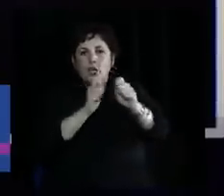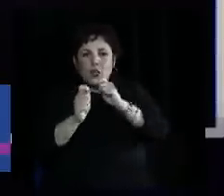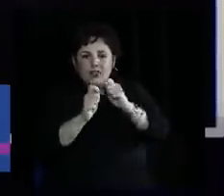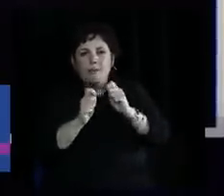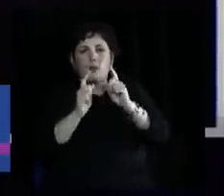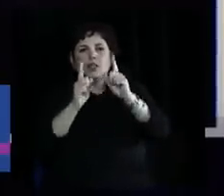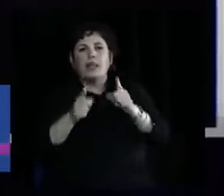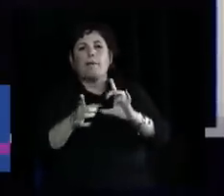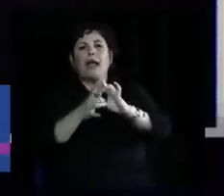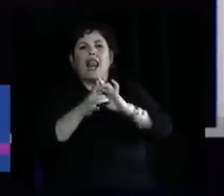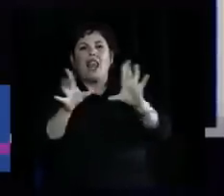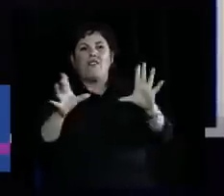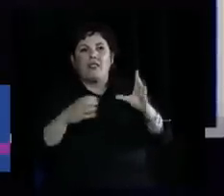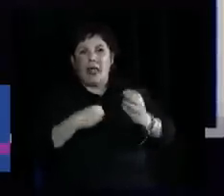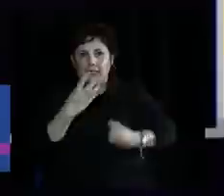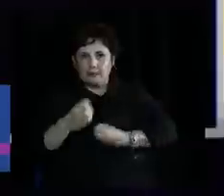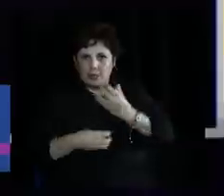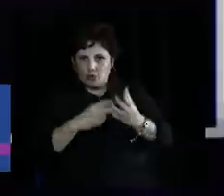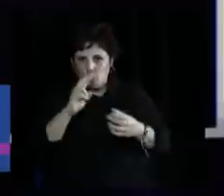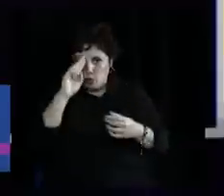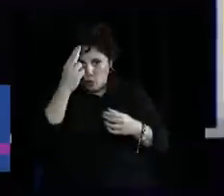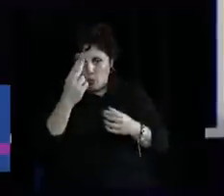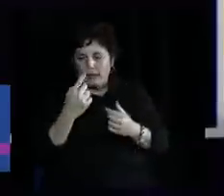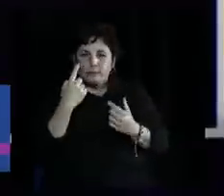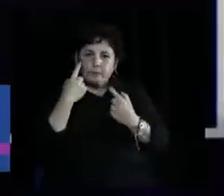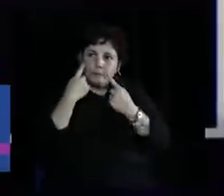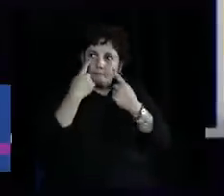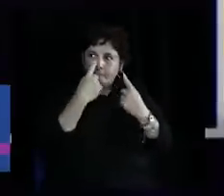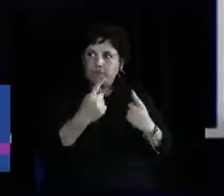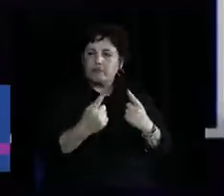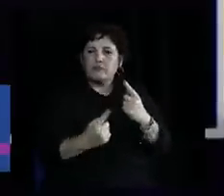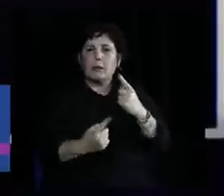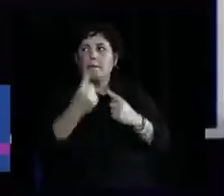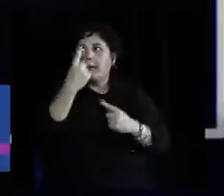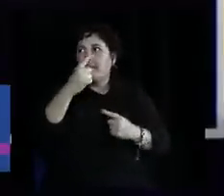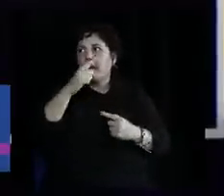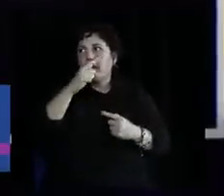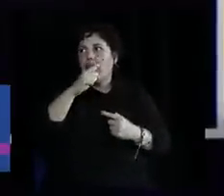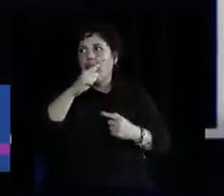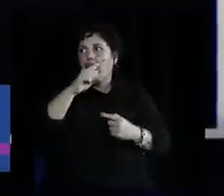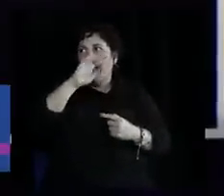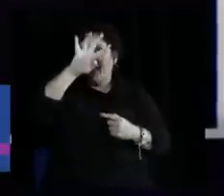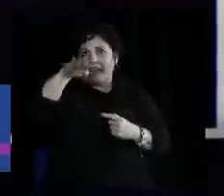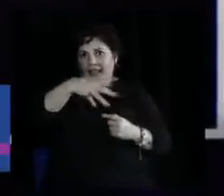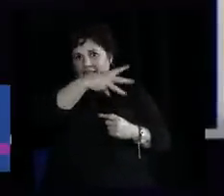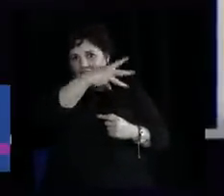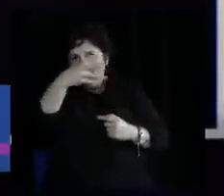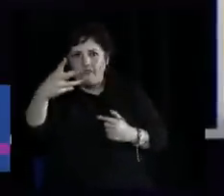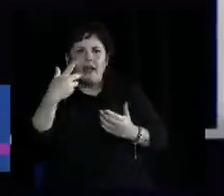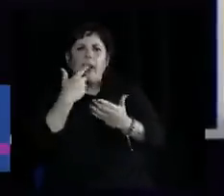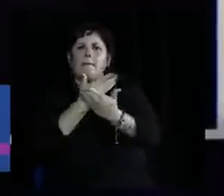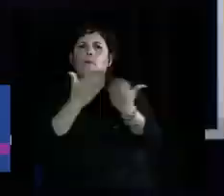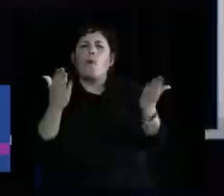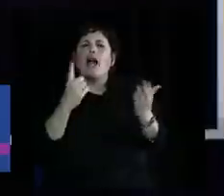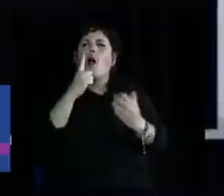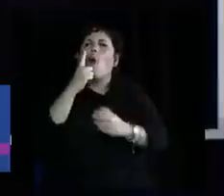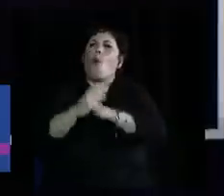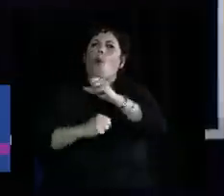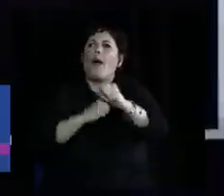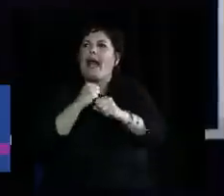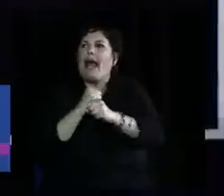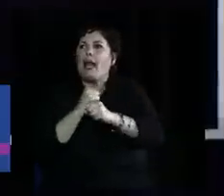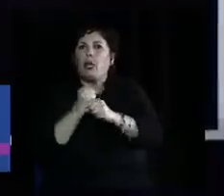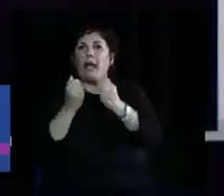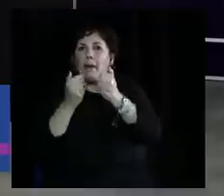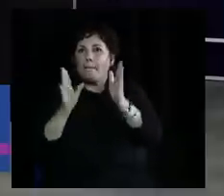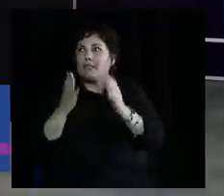expresión en Uruguay. Si podemos mirar ahí la primera gráfica, vamos a ver que se muestra la cantidad de casos por año desde que se comenzó a